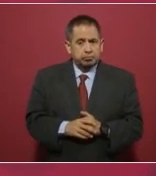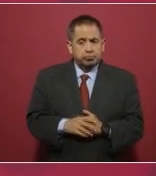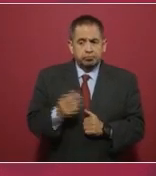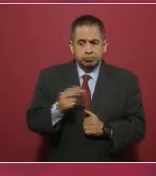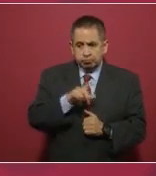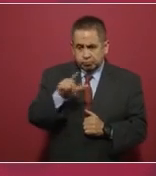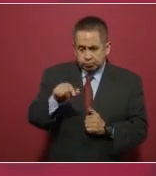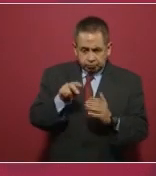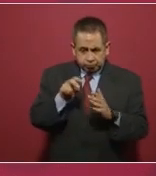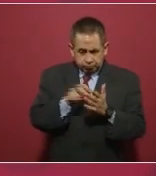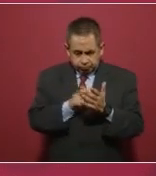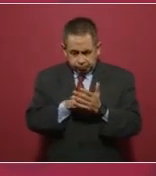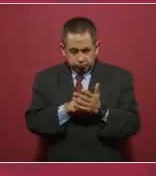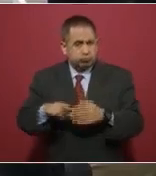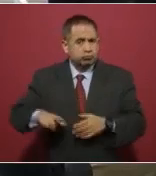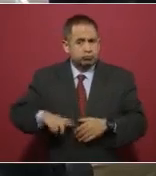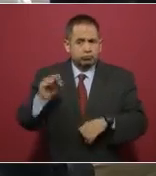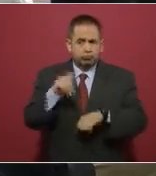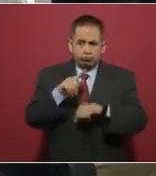que apoyar el gobierno federal